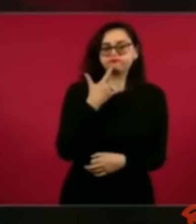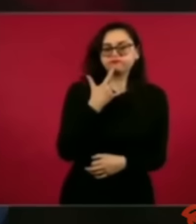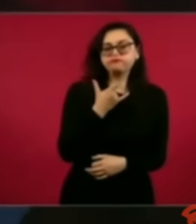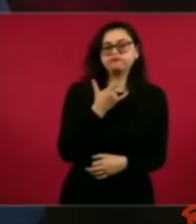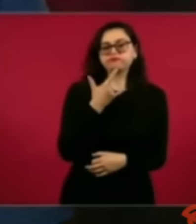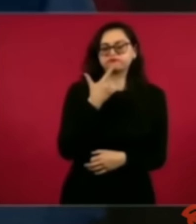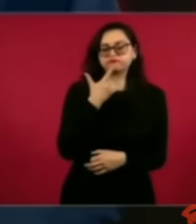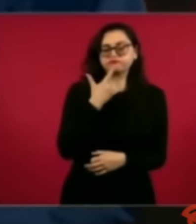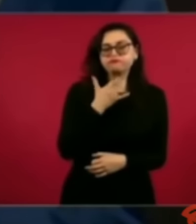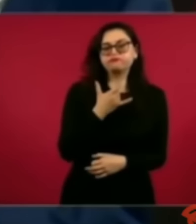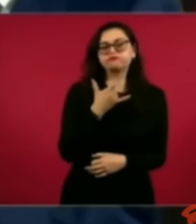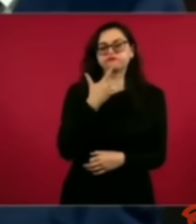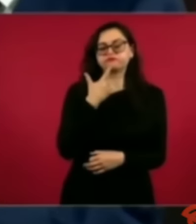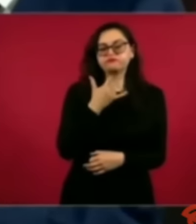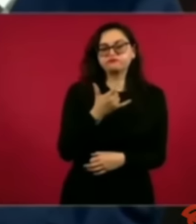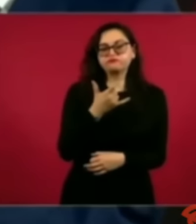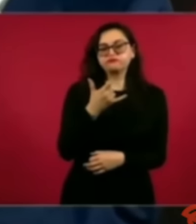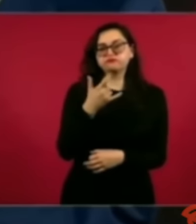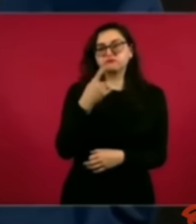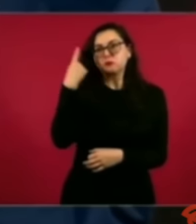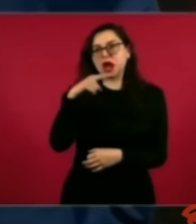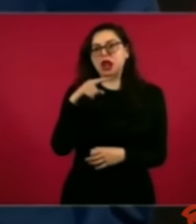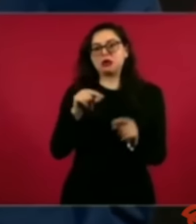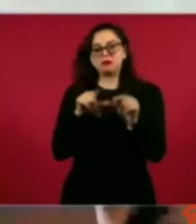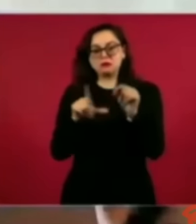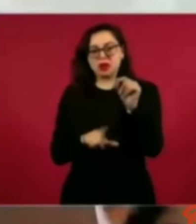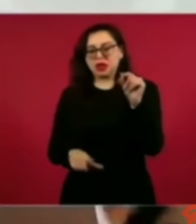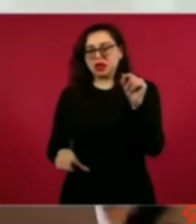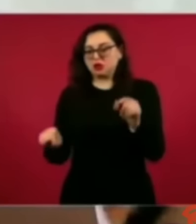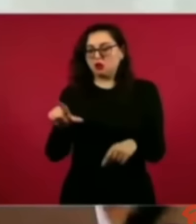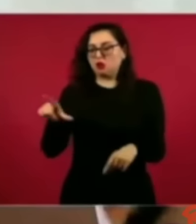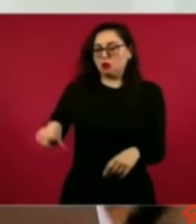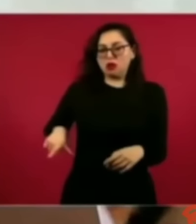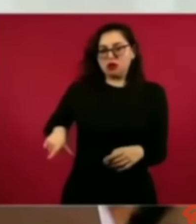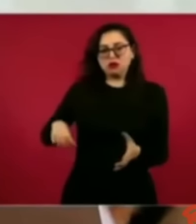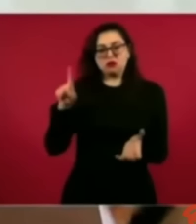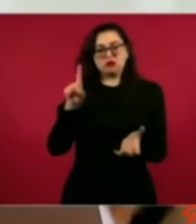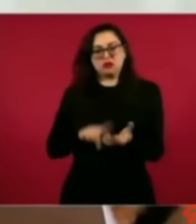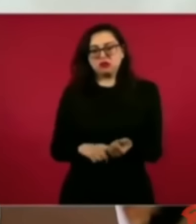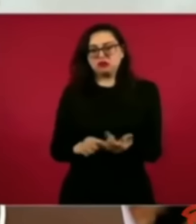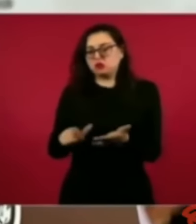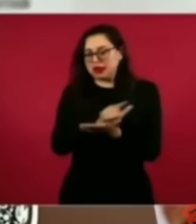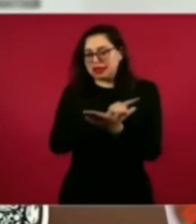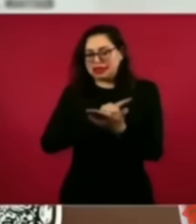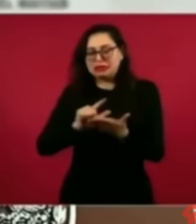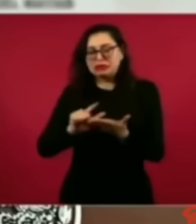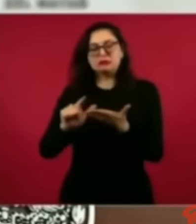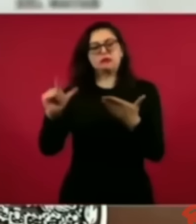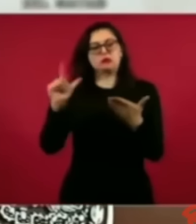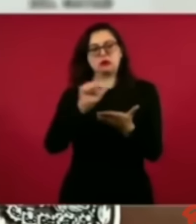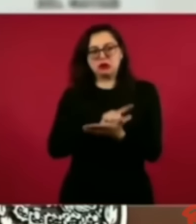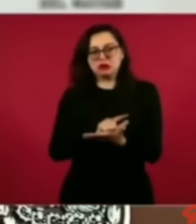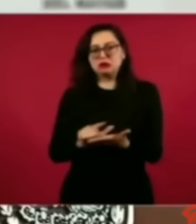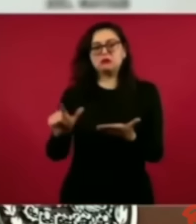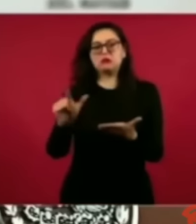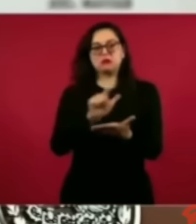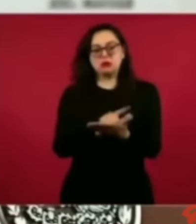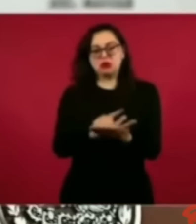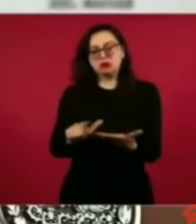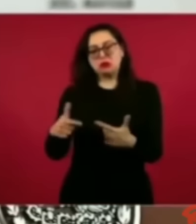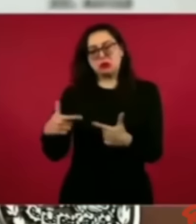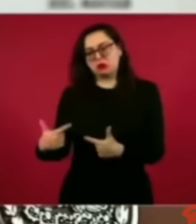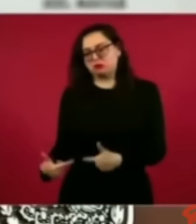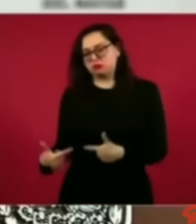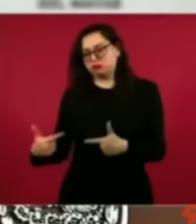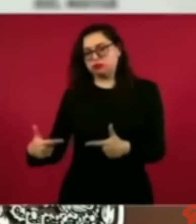purificando la vida pública del país y pensando en nosotros y pensando en las nuevas generaciones. Y